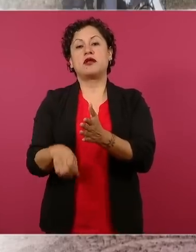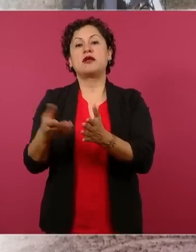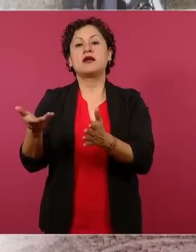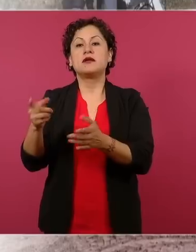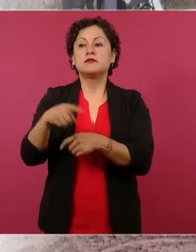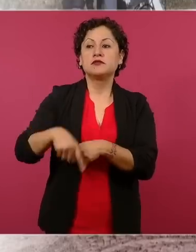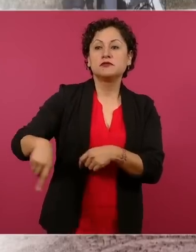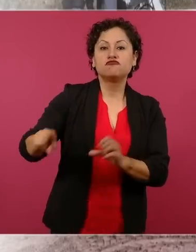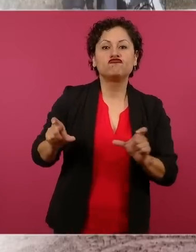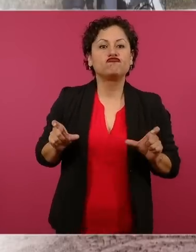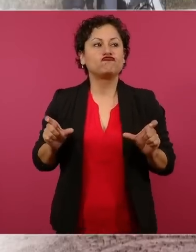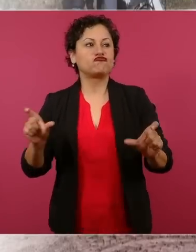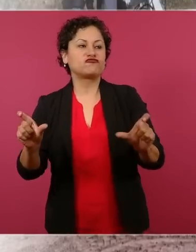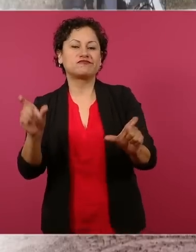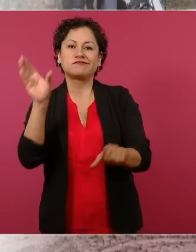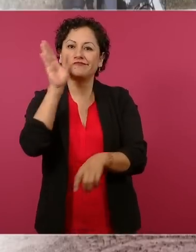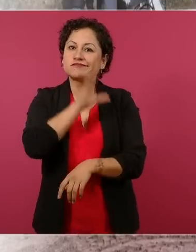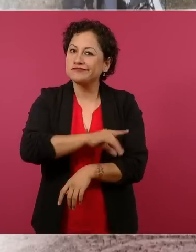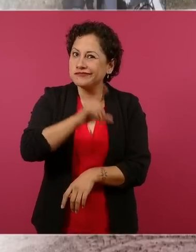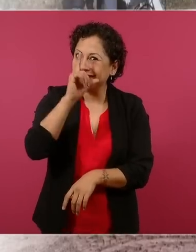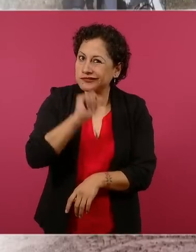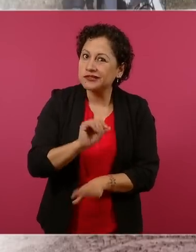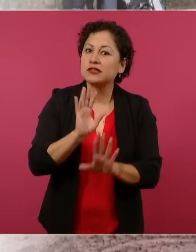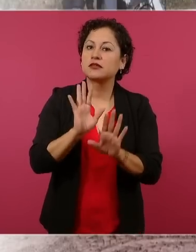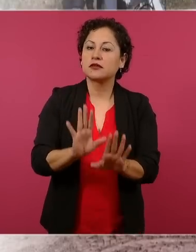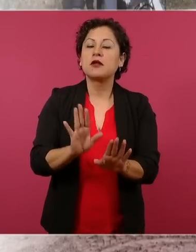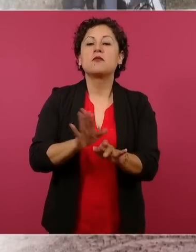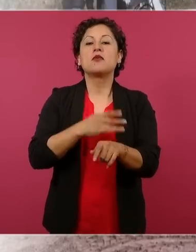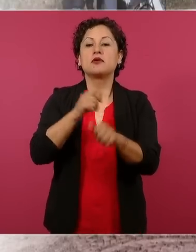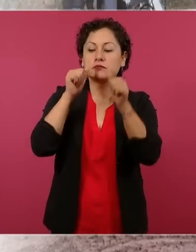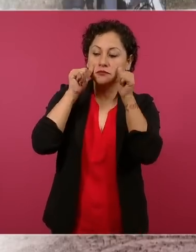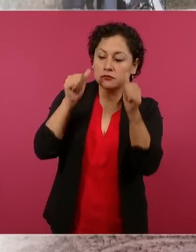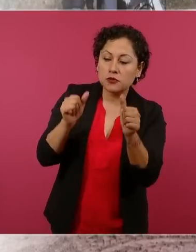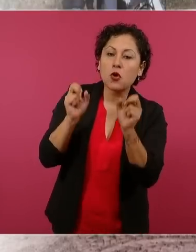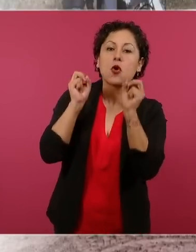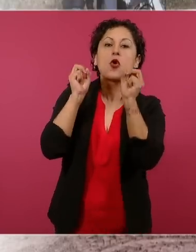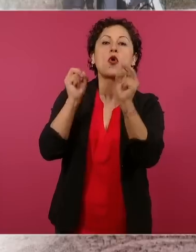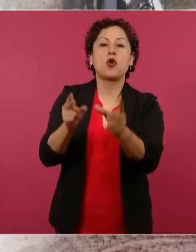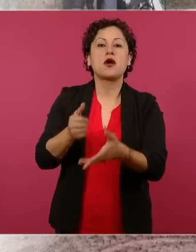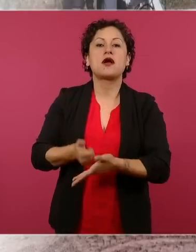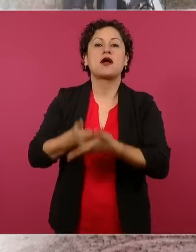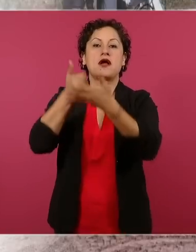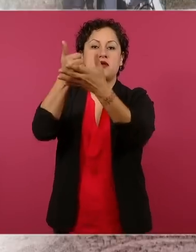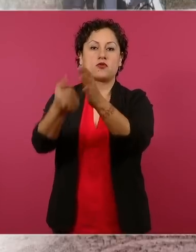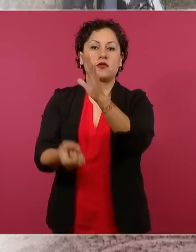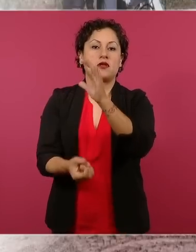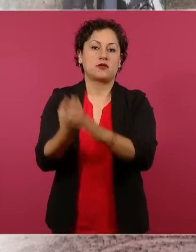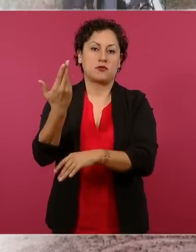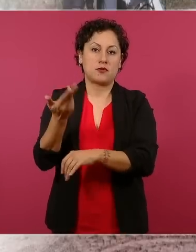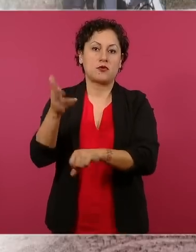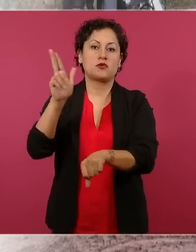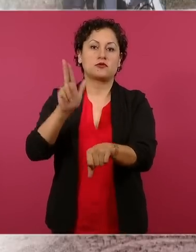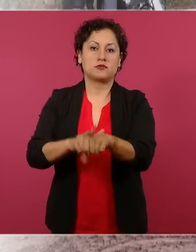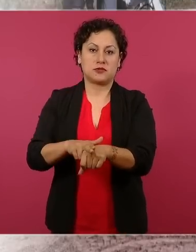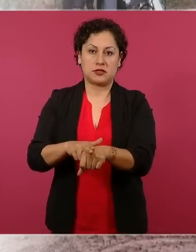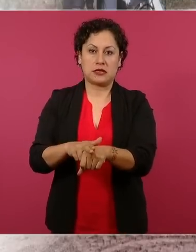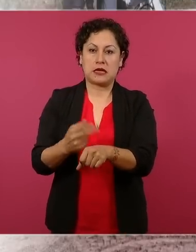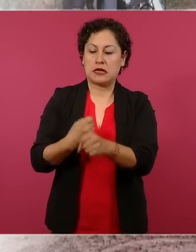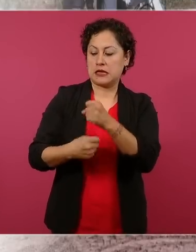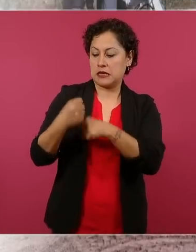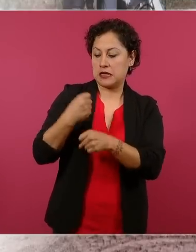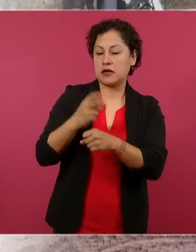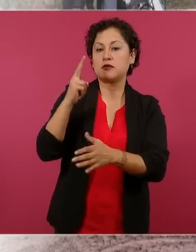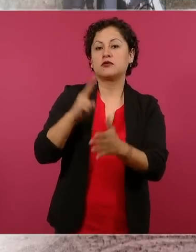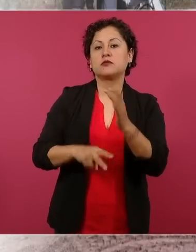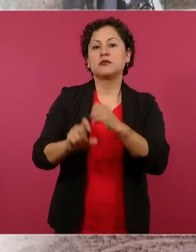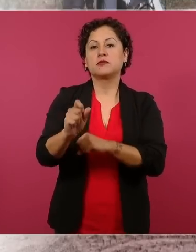civil. En ese sentido, se echó a andar la construcción de un nuevo hospital a finales del